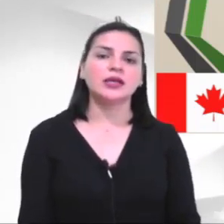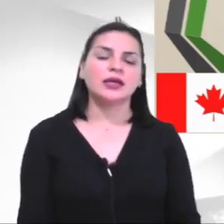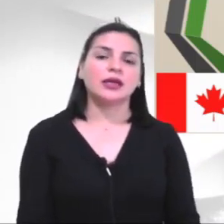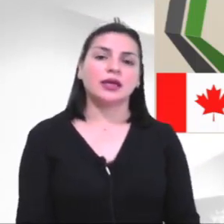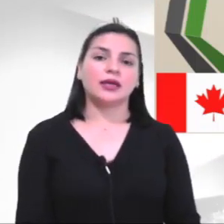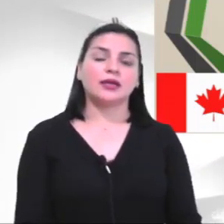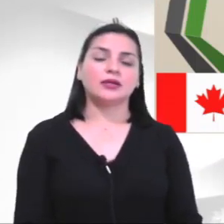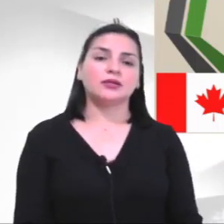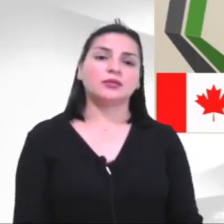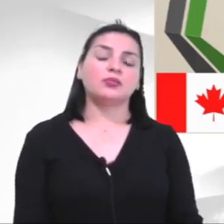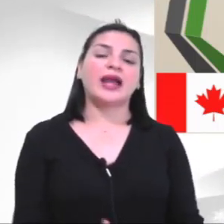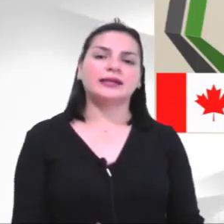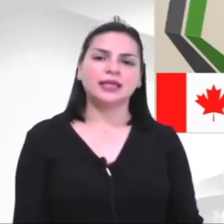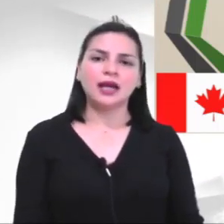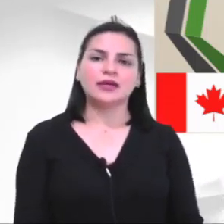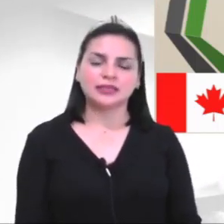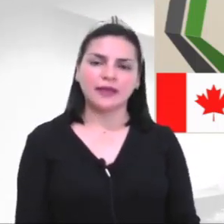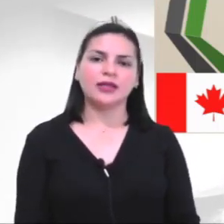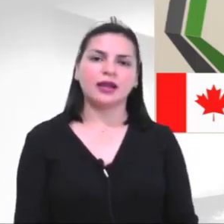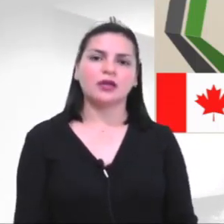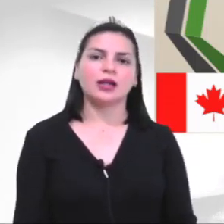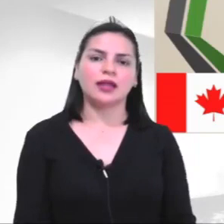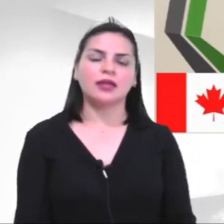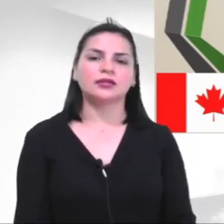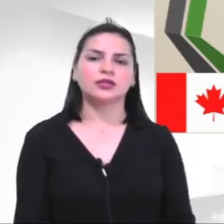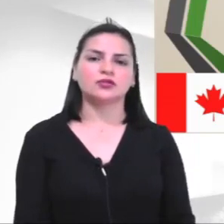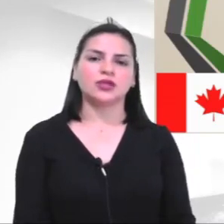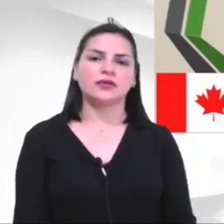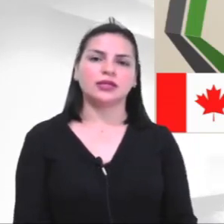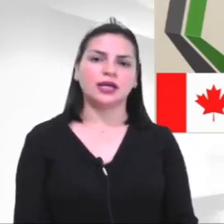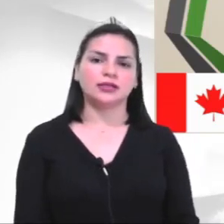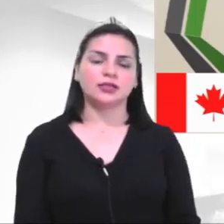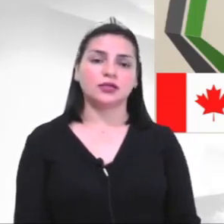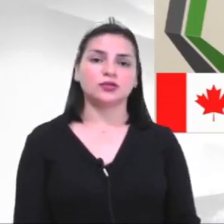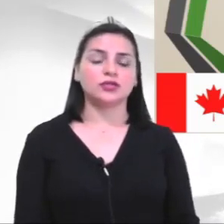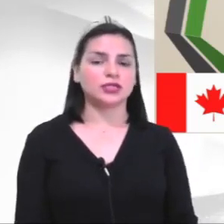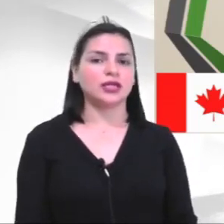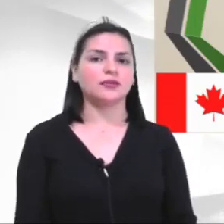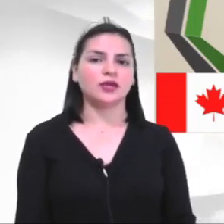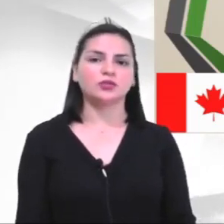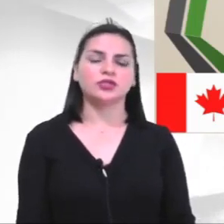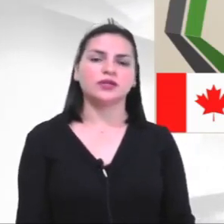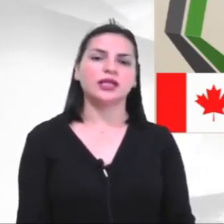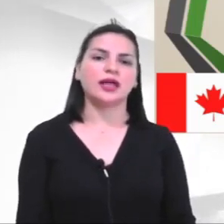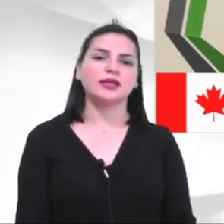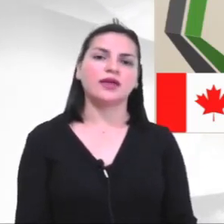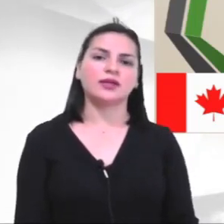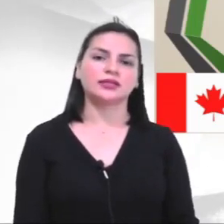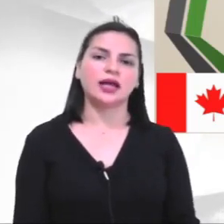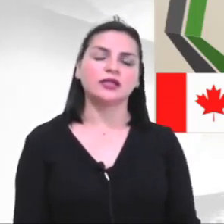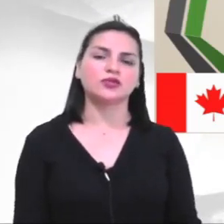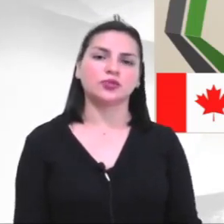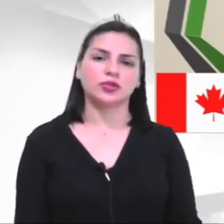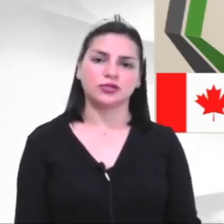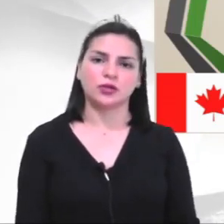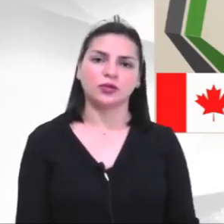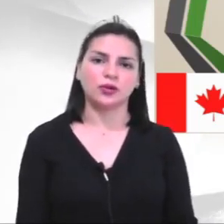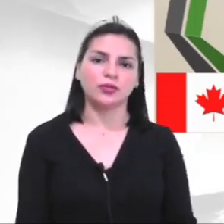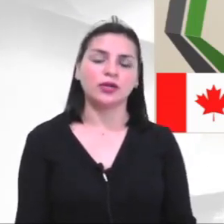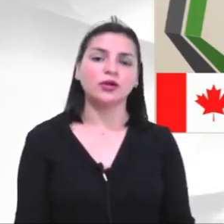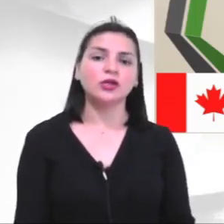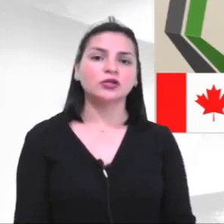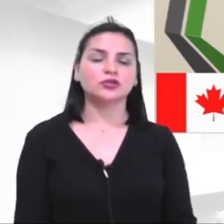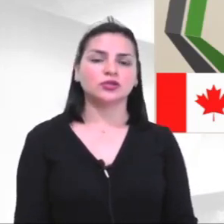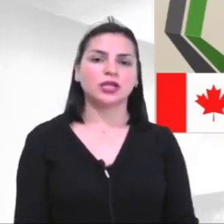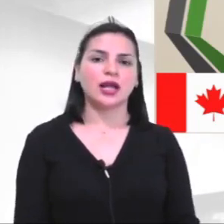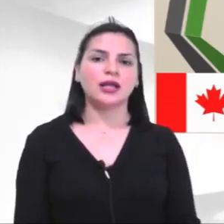país practica bastante la igualdad entre sus habitantes, entonces tienen más posibilidades de avanzar en su progreso